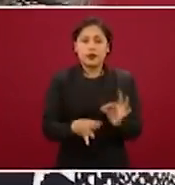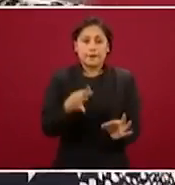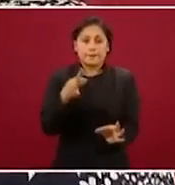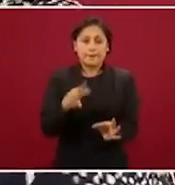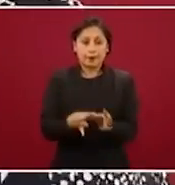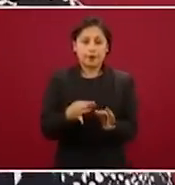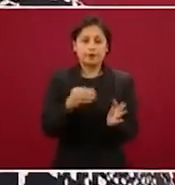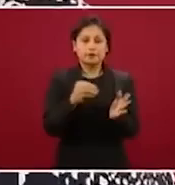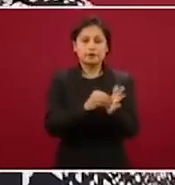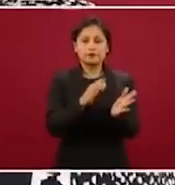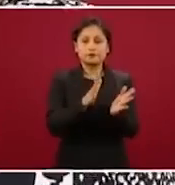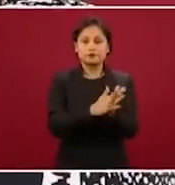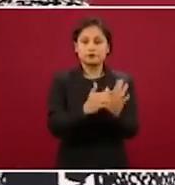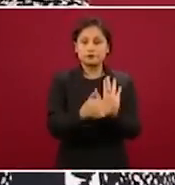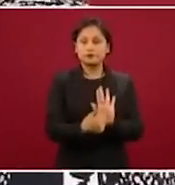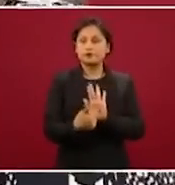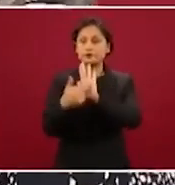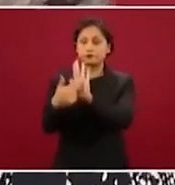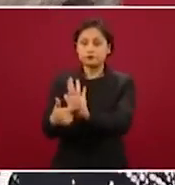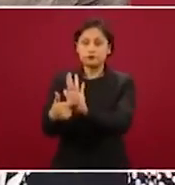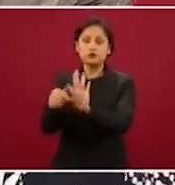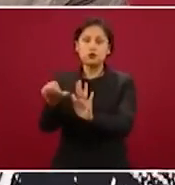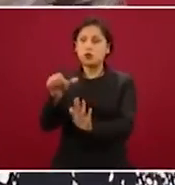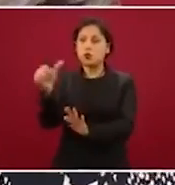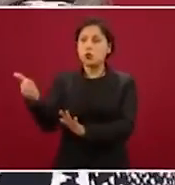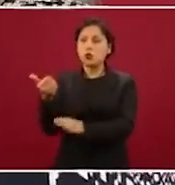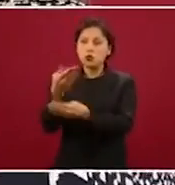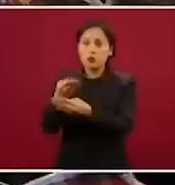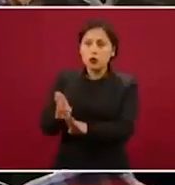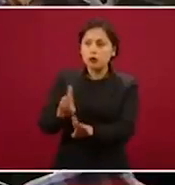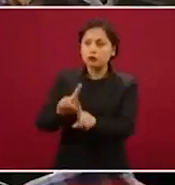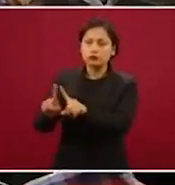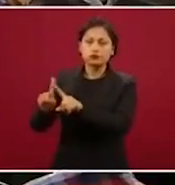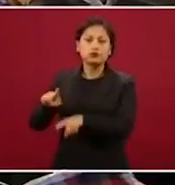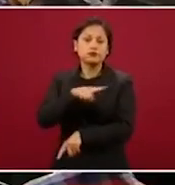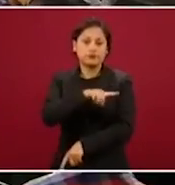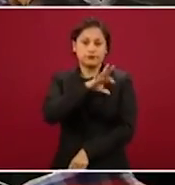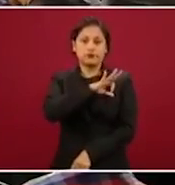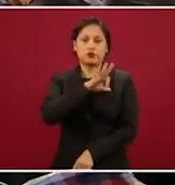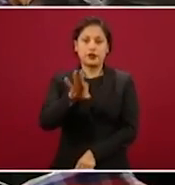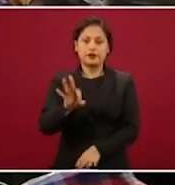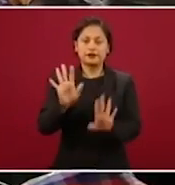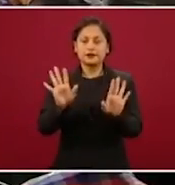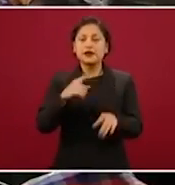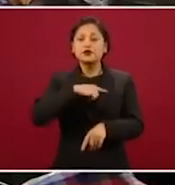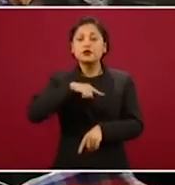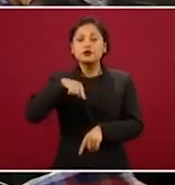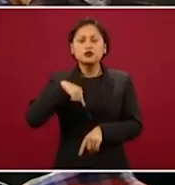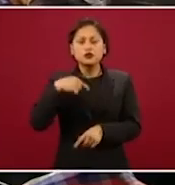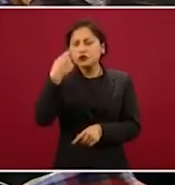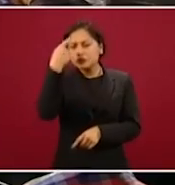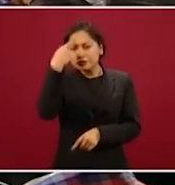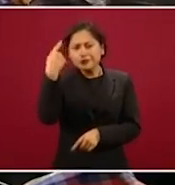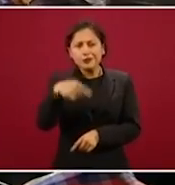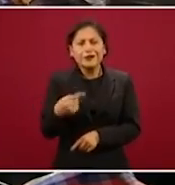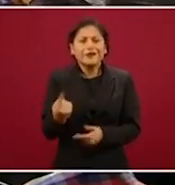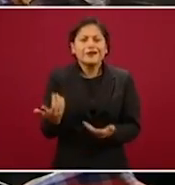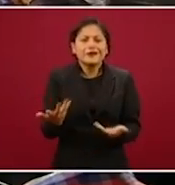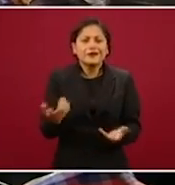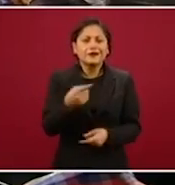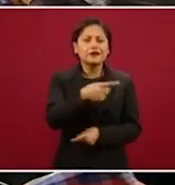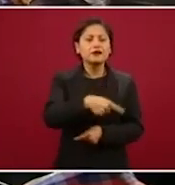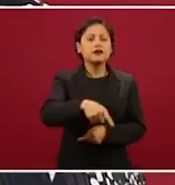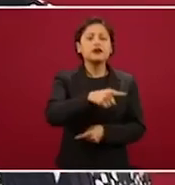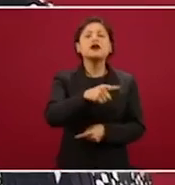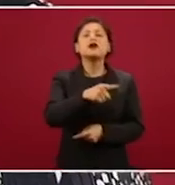Entonces, ¿y para qué queremos hacer esto? Pues justamente para que estos micronegocios en algún momento puedan acceder a